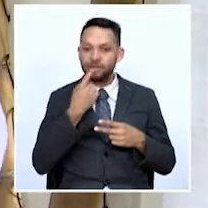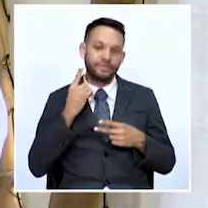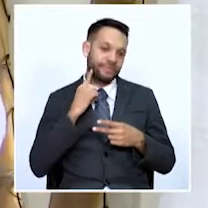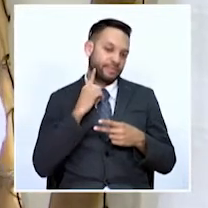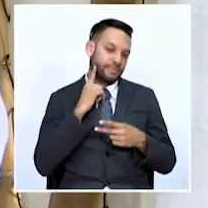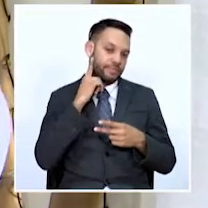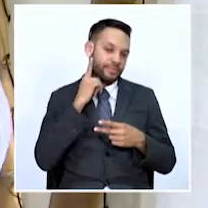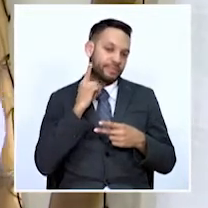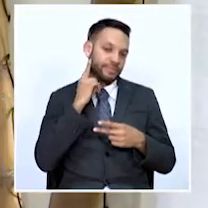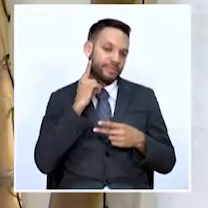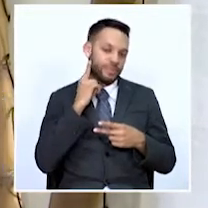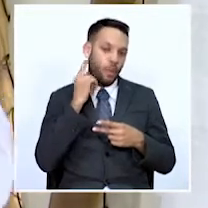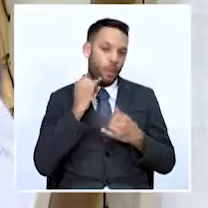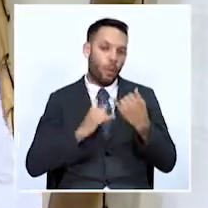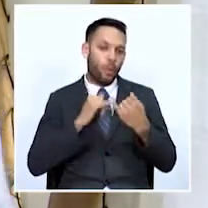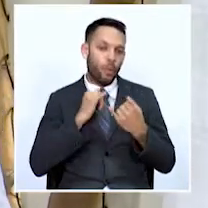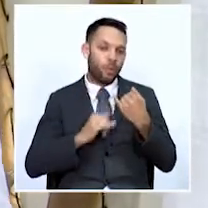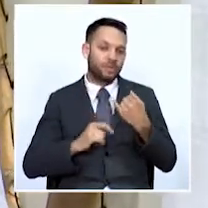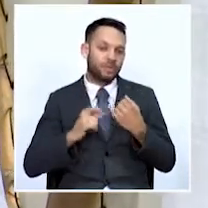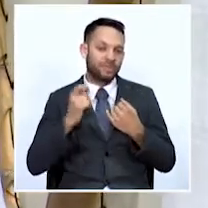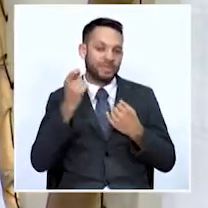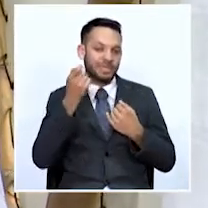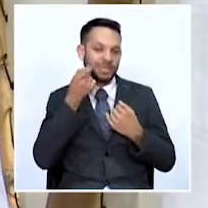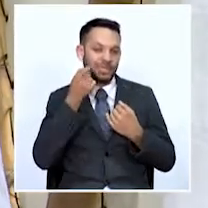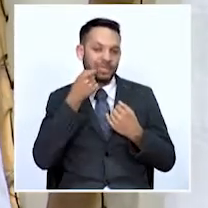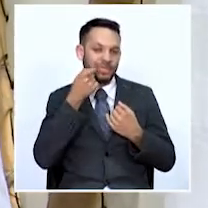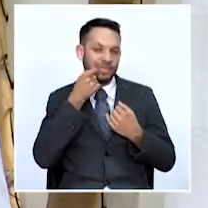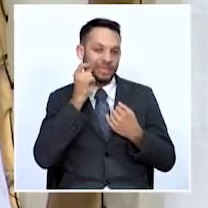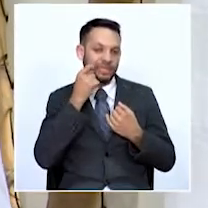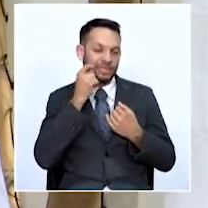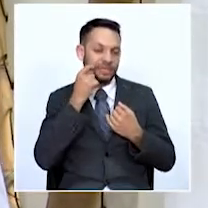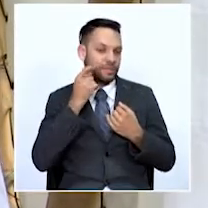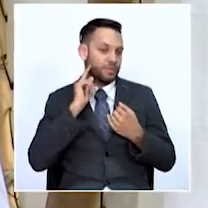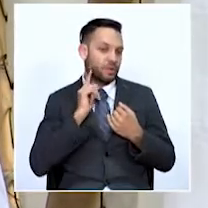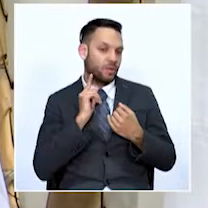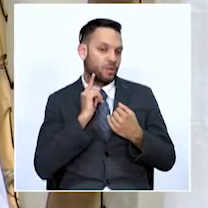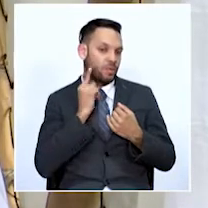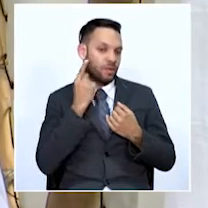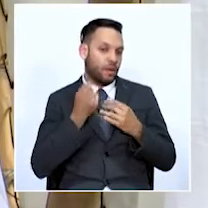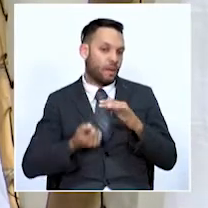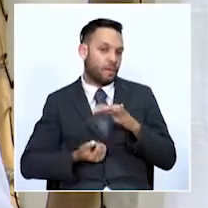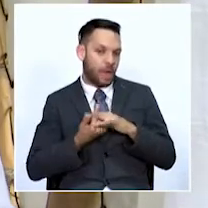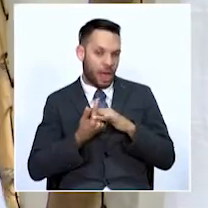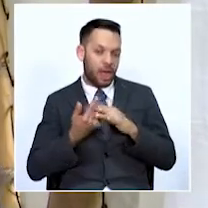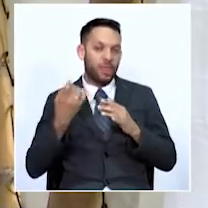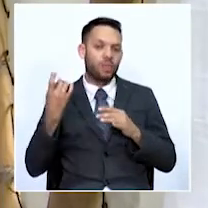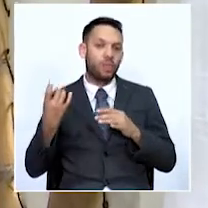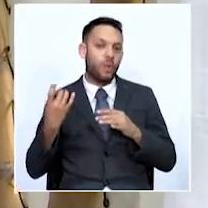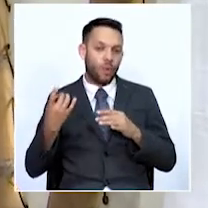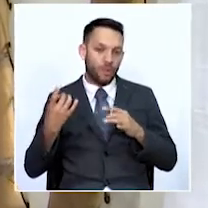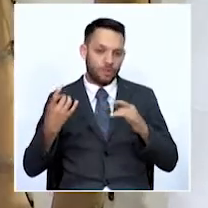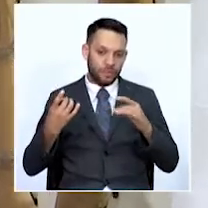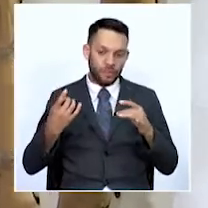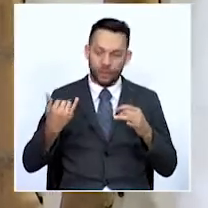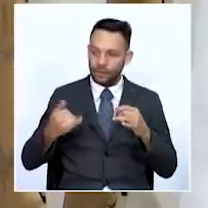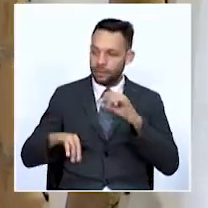la odontología, también es uno de los factores desencadenantes de dolores poliarticulares. ¿Cuál fue el